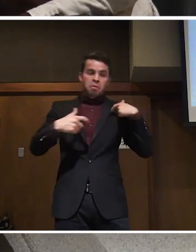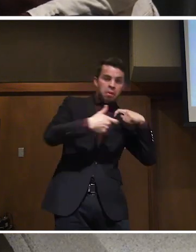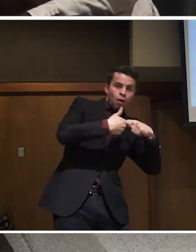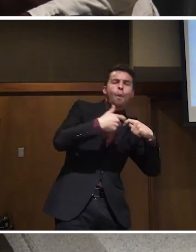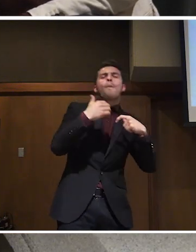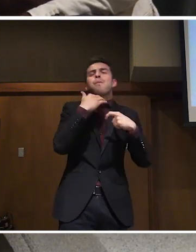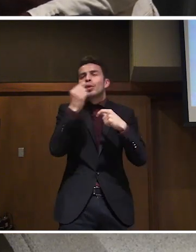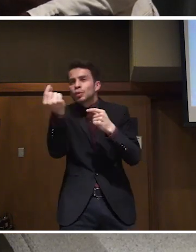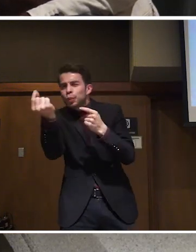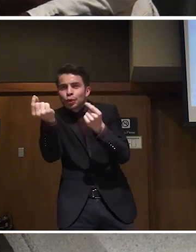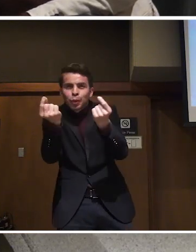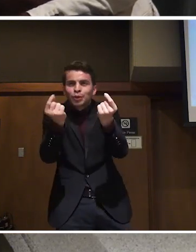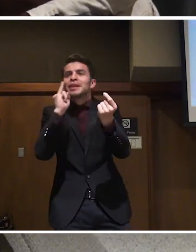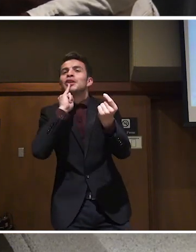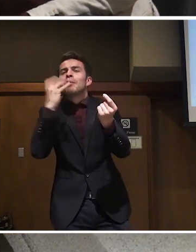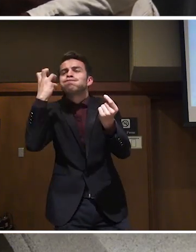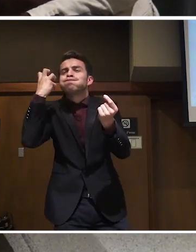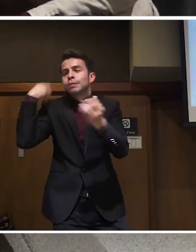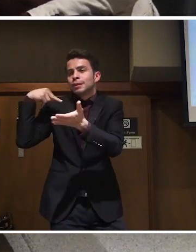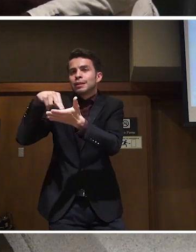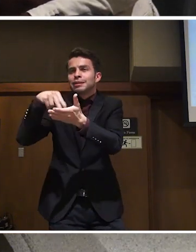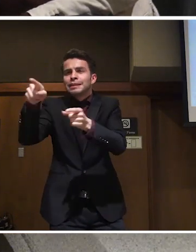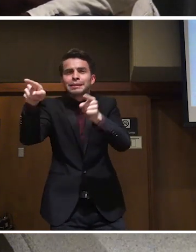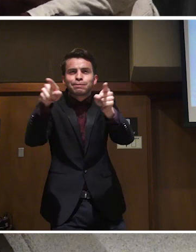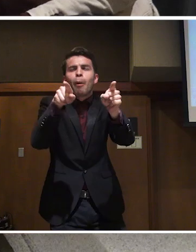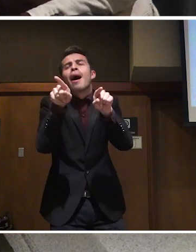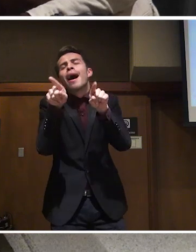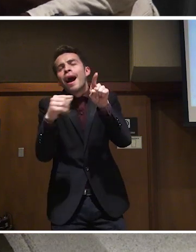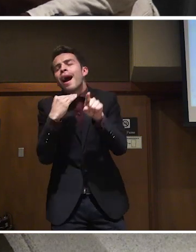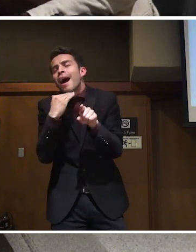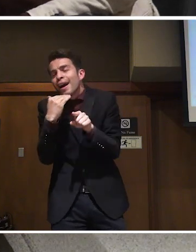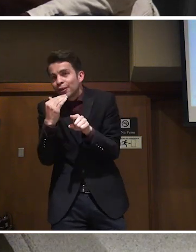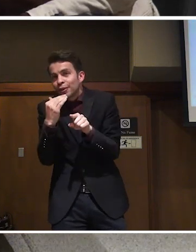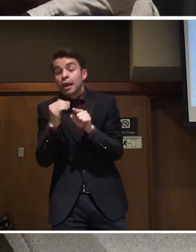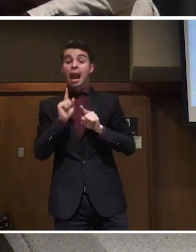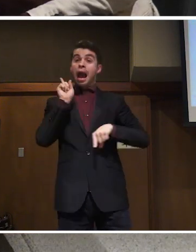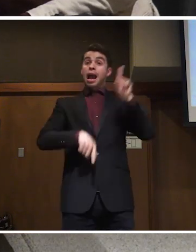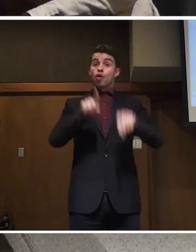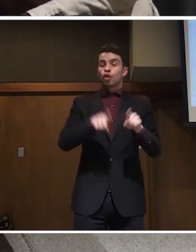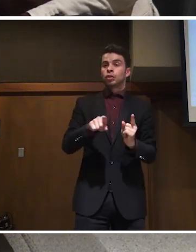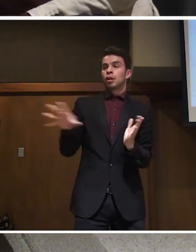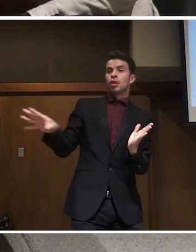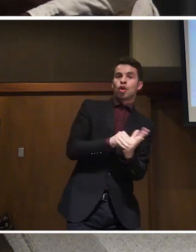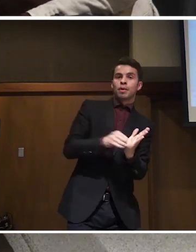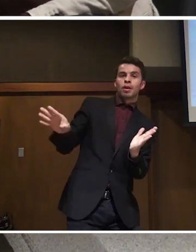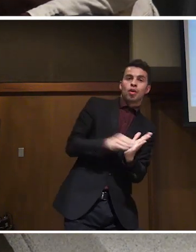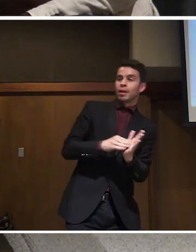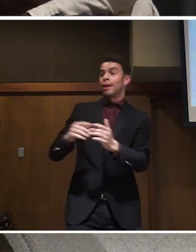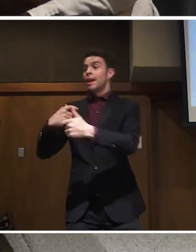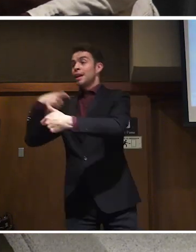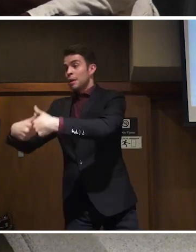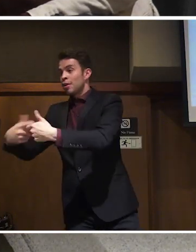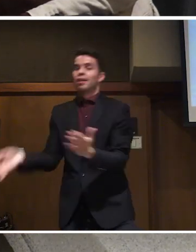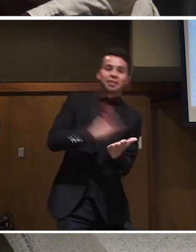tris de literatura en algunos de esos idiomas. Y apareció gente que copió relatos, pero los copió en el español